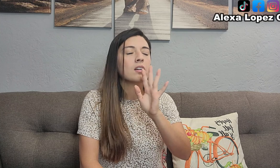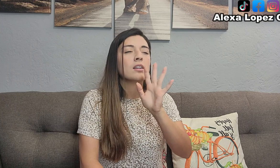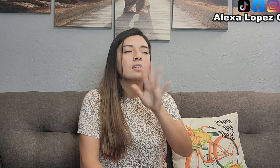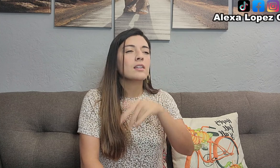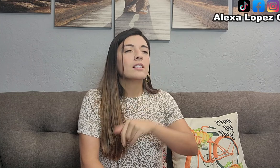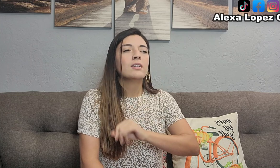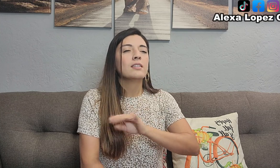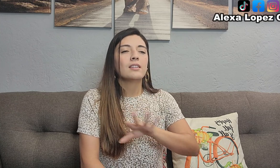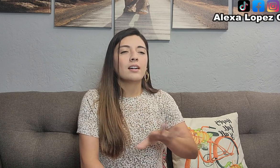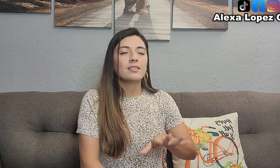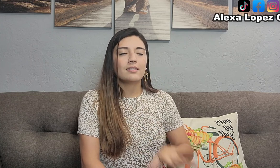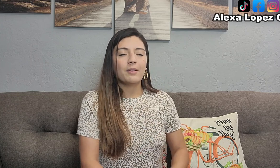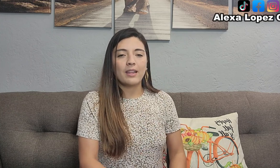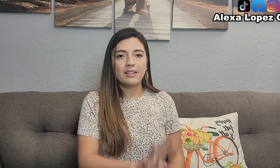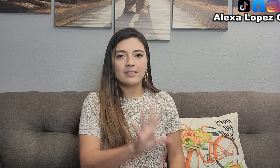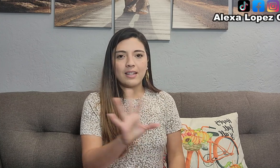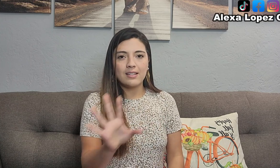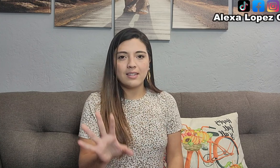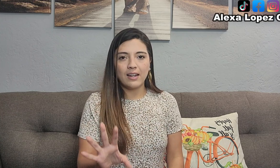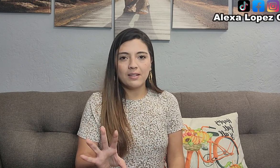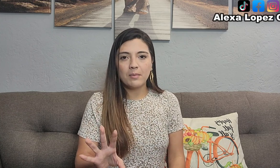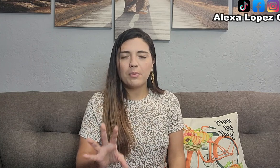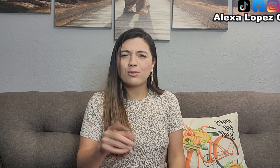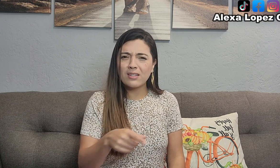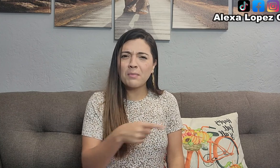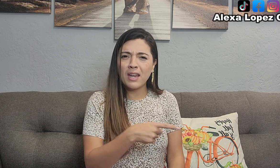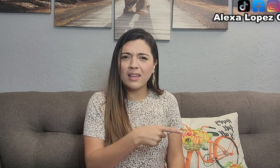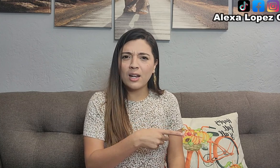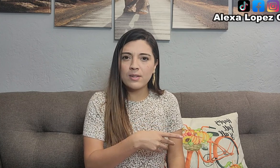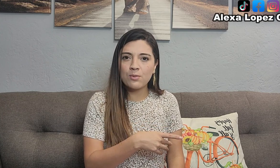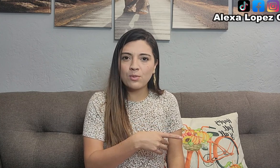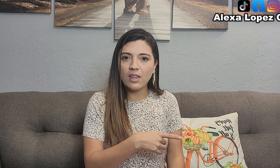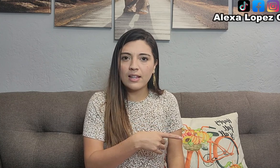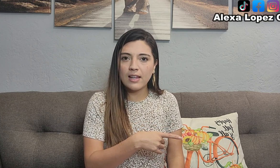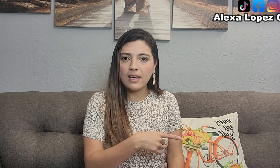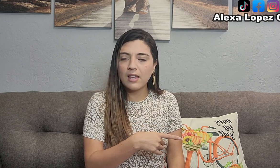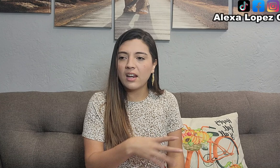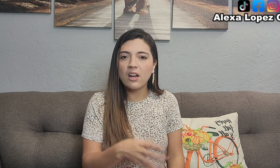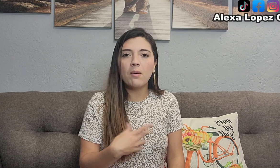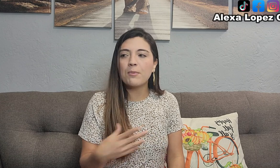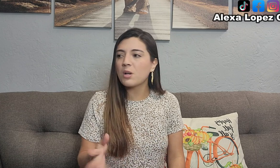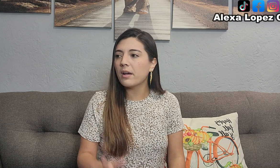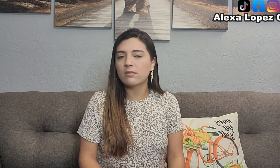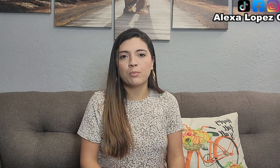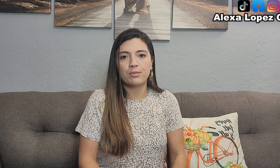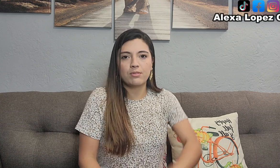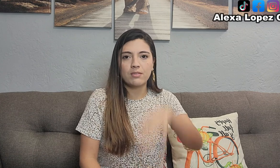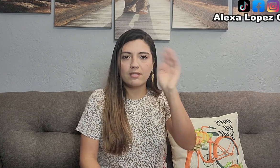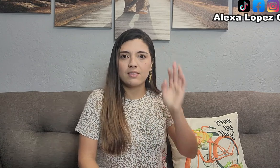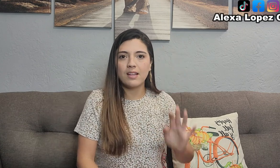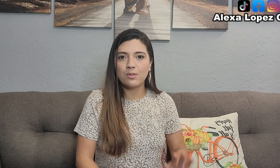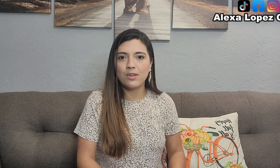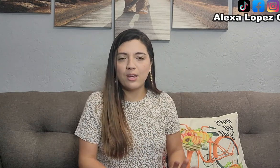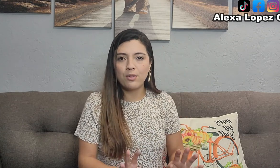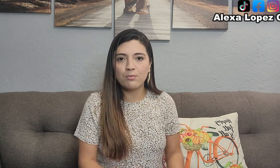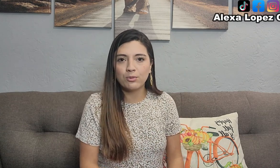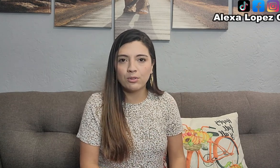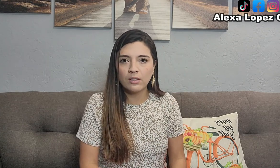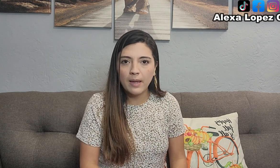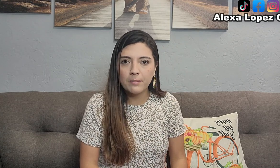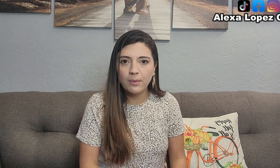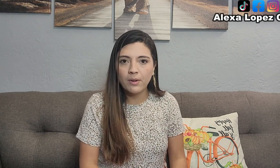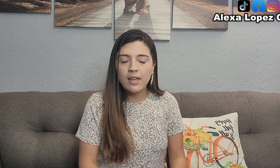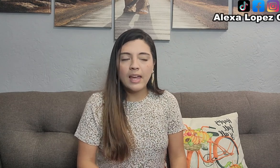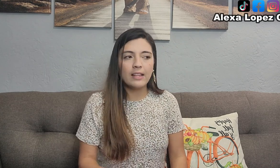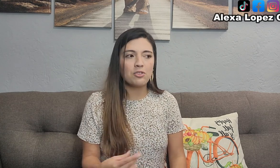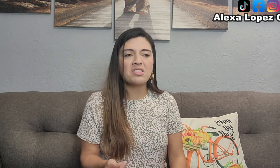digo, de verdad, que ni siquiera. Pero ustedes se imaginan que algo así sucediera ya y dijera, no, vamos a ver. No, pues ya se hubiera ido hace un montón